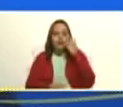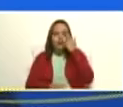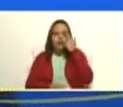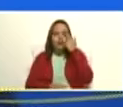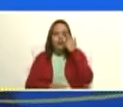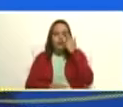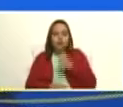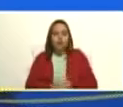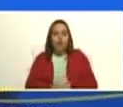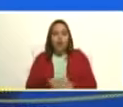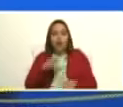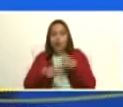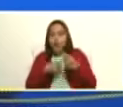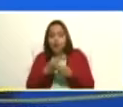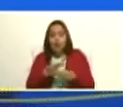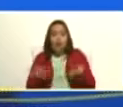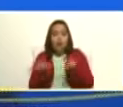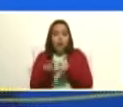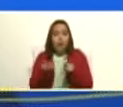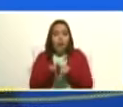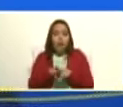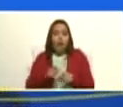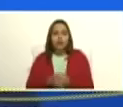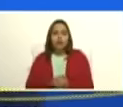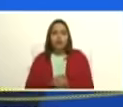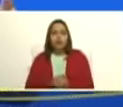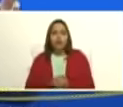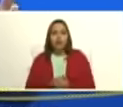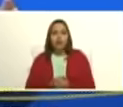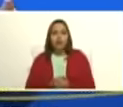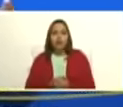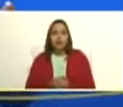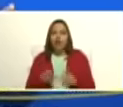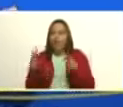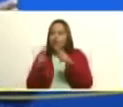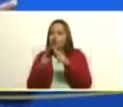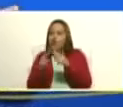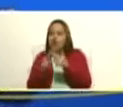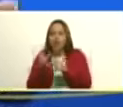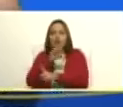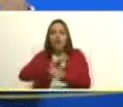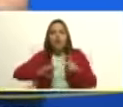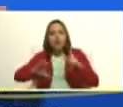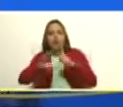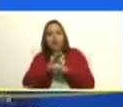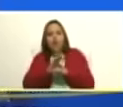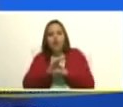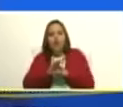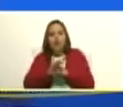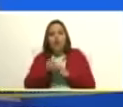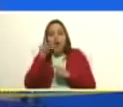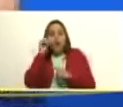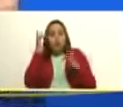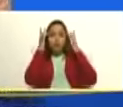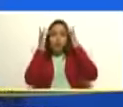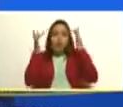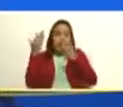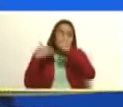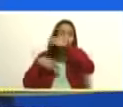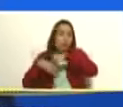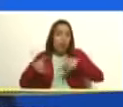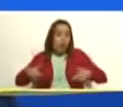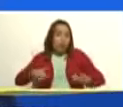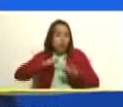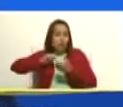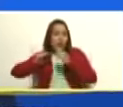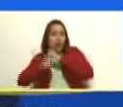Jamás en su existencia, desde que se conoce la cultura del Homo sapiens, hace 300.000